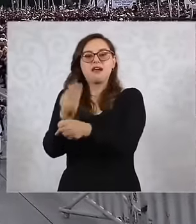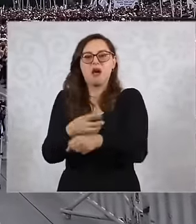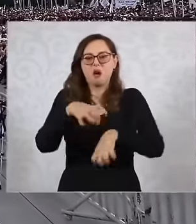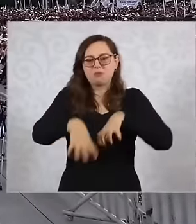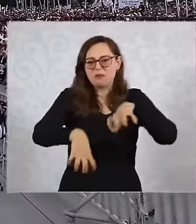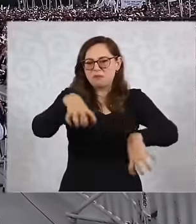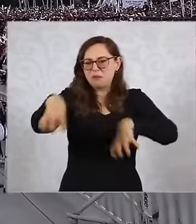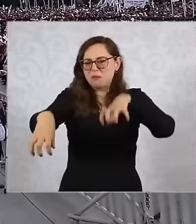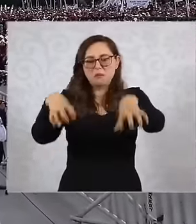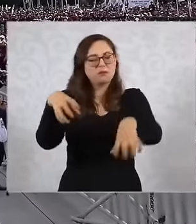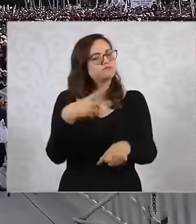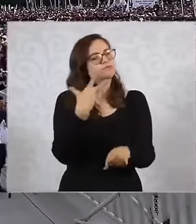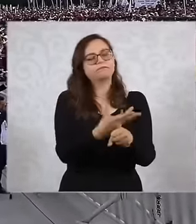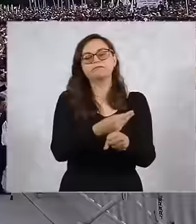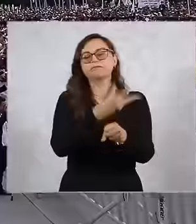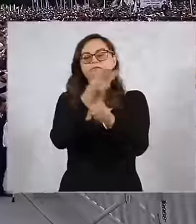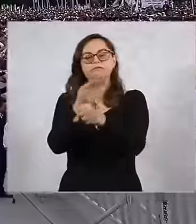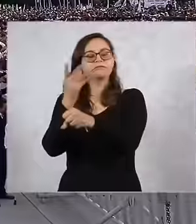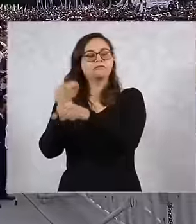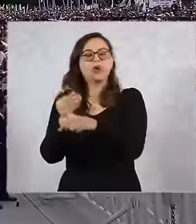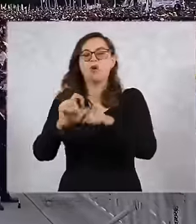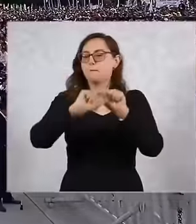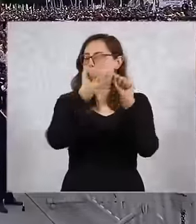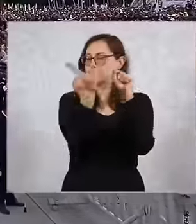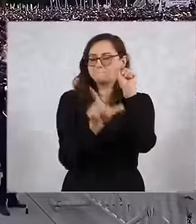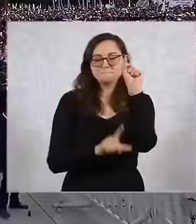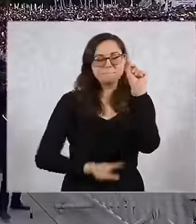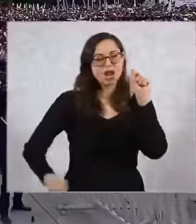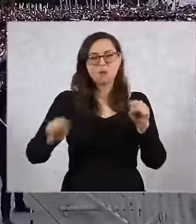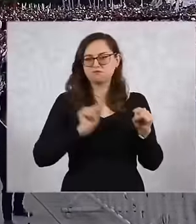en todos los estados de la República.